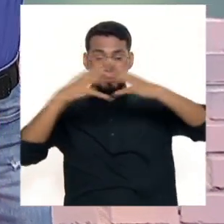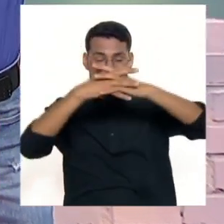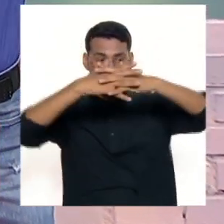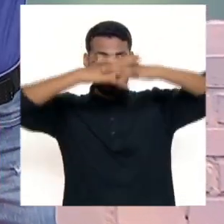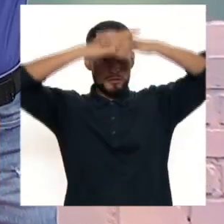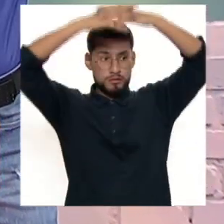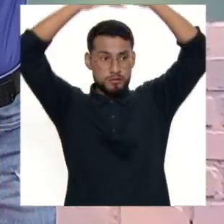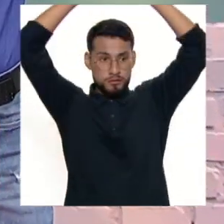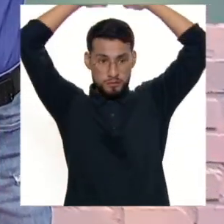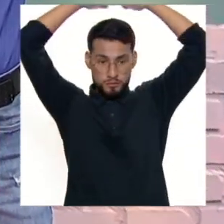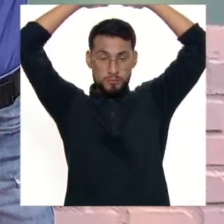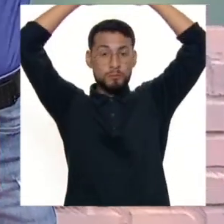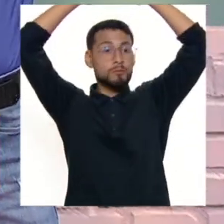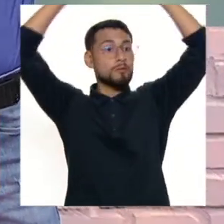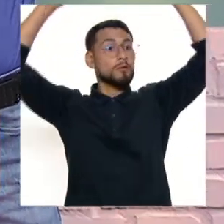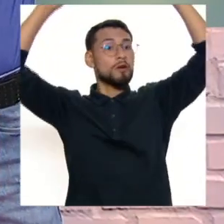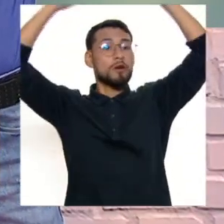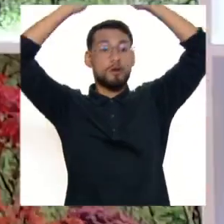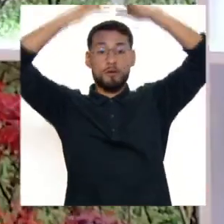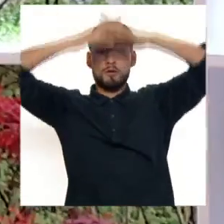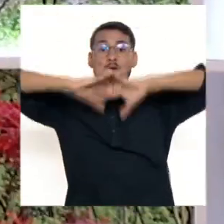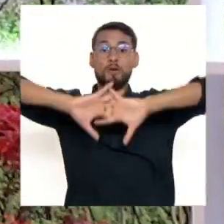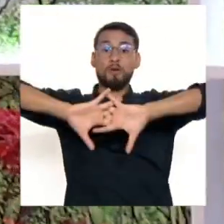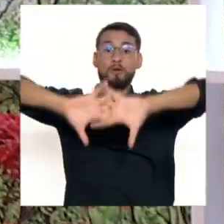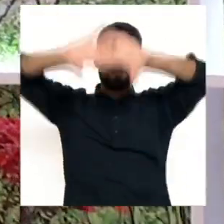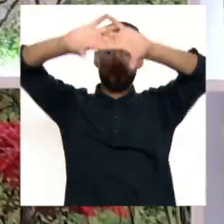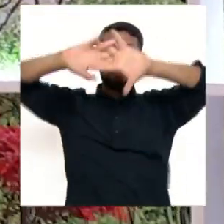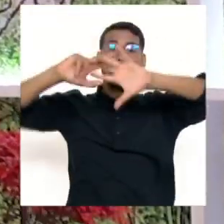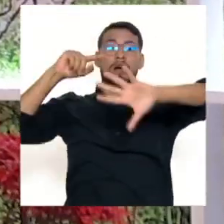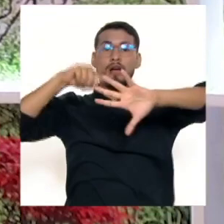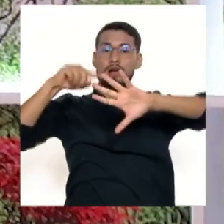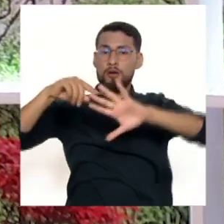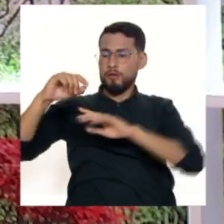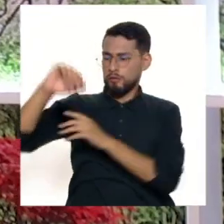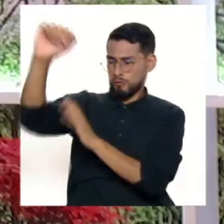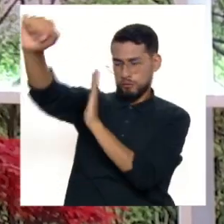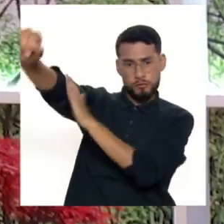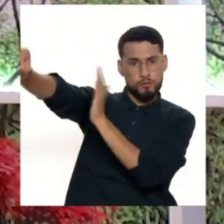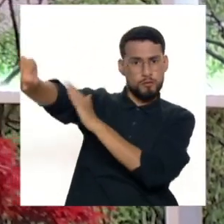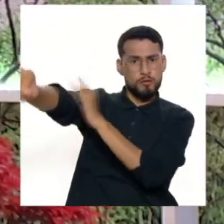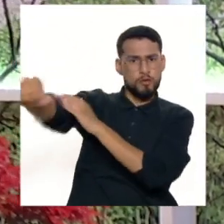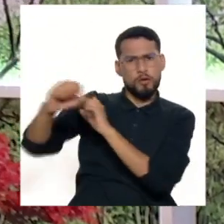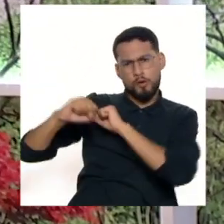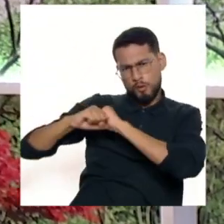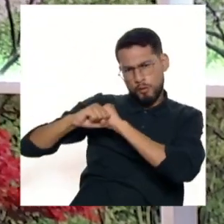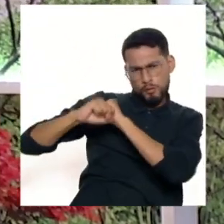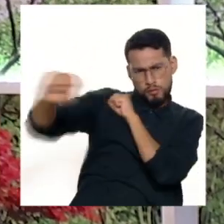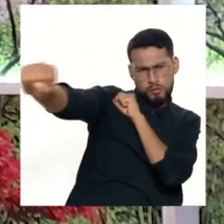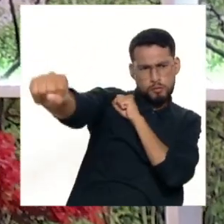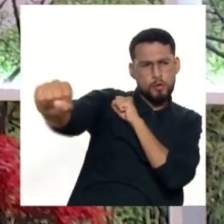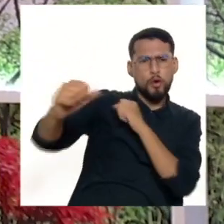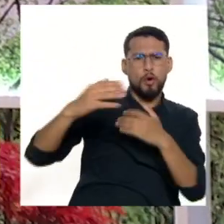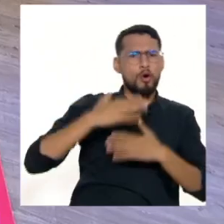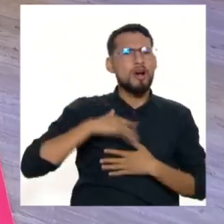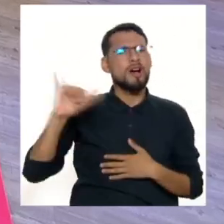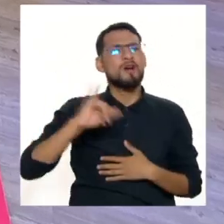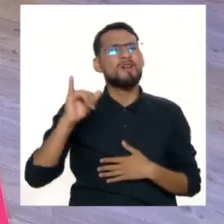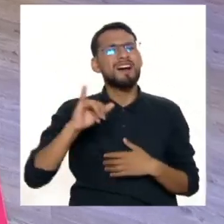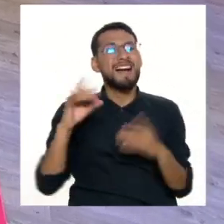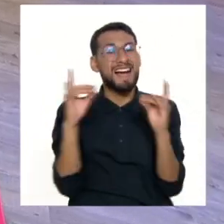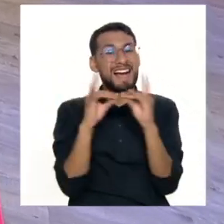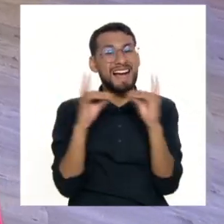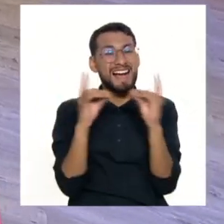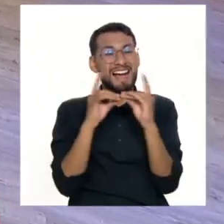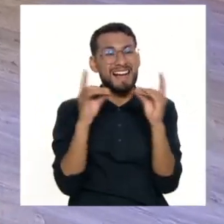Un pequeño reto. Botamos las palmas hacia el techo. Ok. Estira los codos, estiramos el cuerpo en un solo bloque. Como cuando nos levantamos de